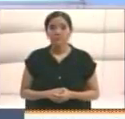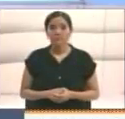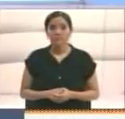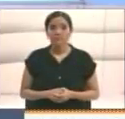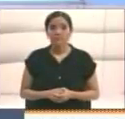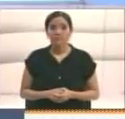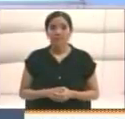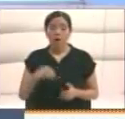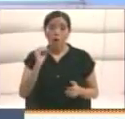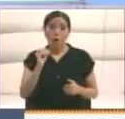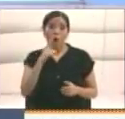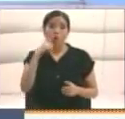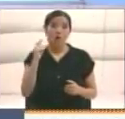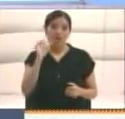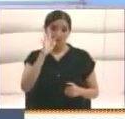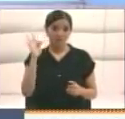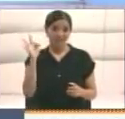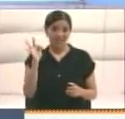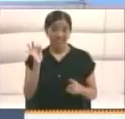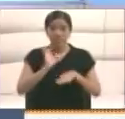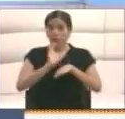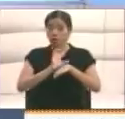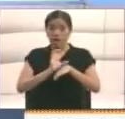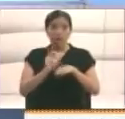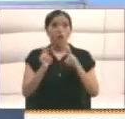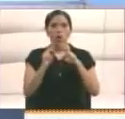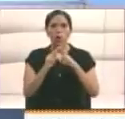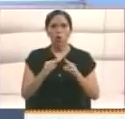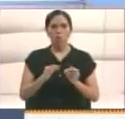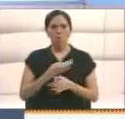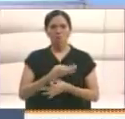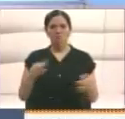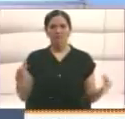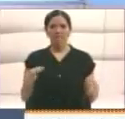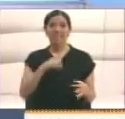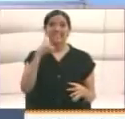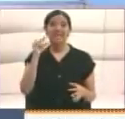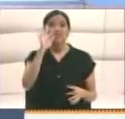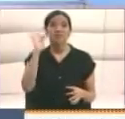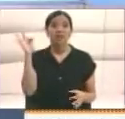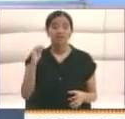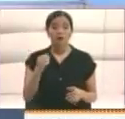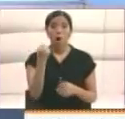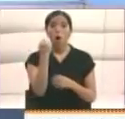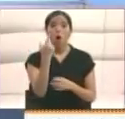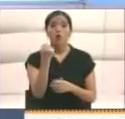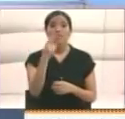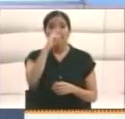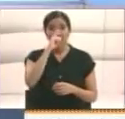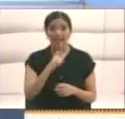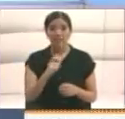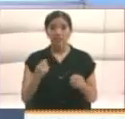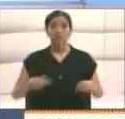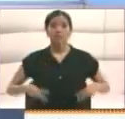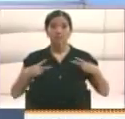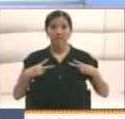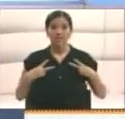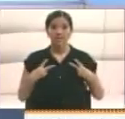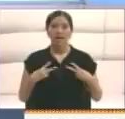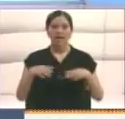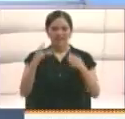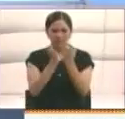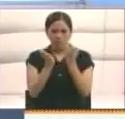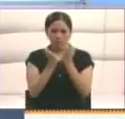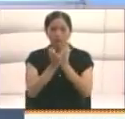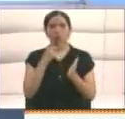O en Roma y París, ciudades y países que conozco muy bien, Italia y Francia. 11 años de mi vida estuve ahí formándome en filosofía política. Y yo le puedo